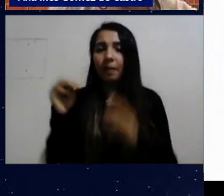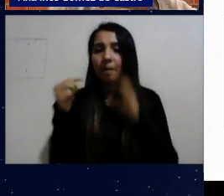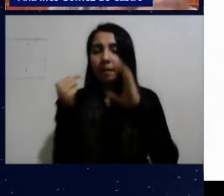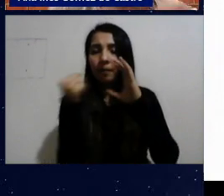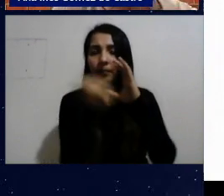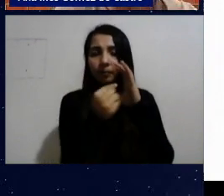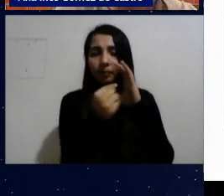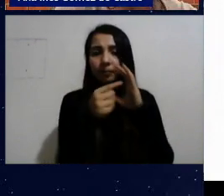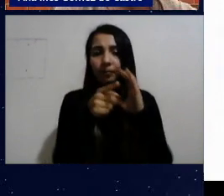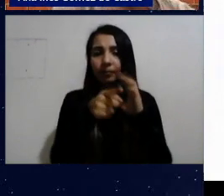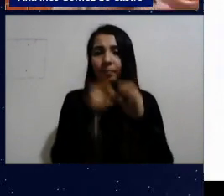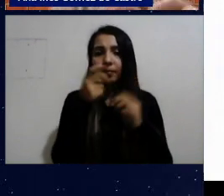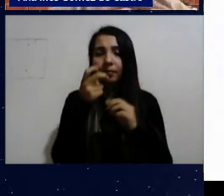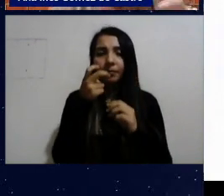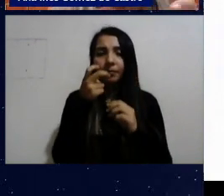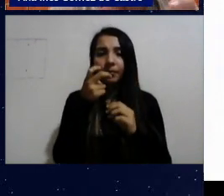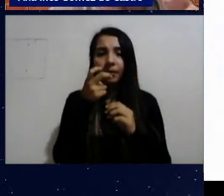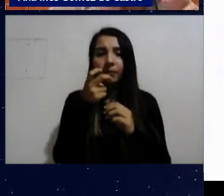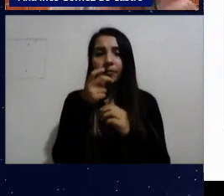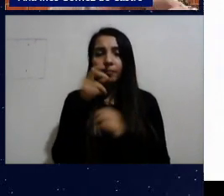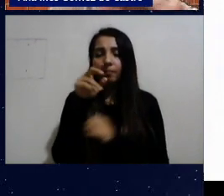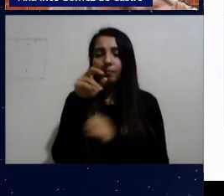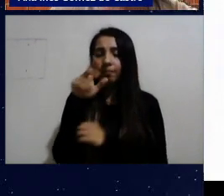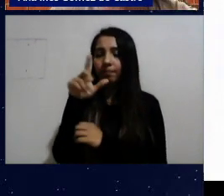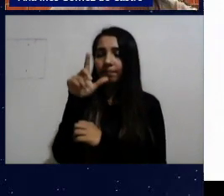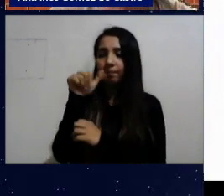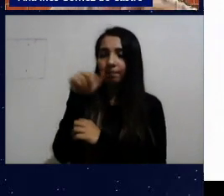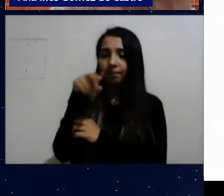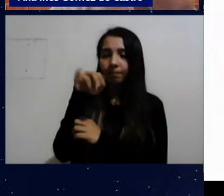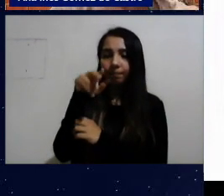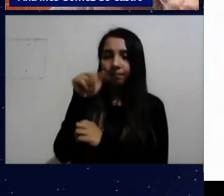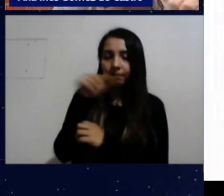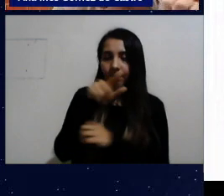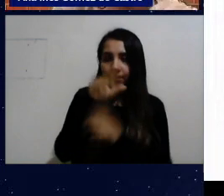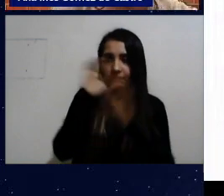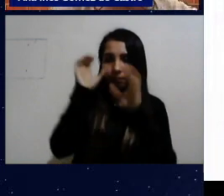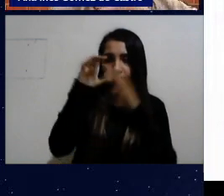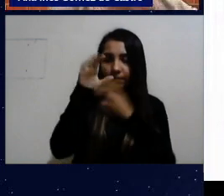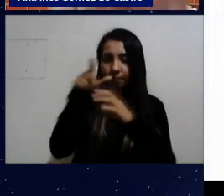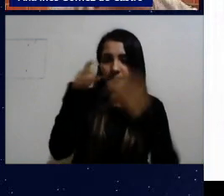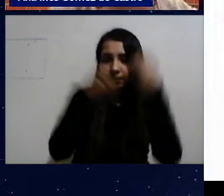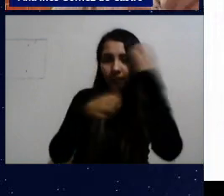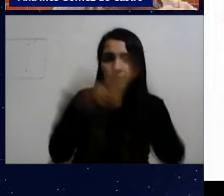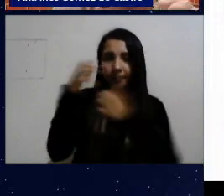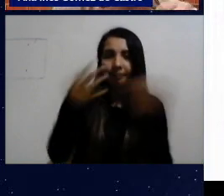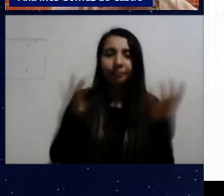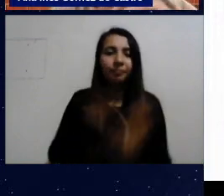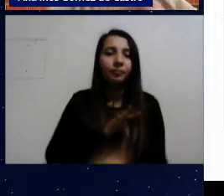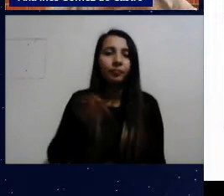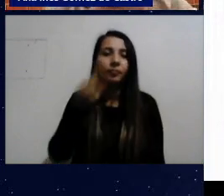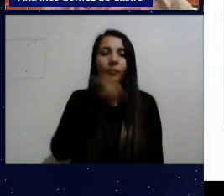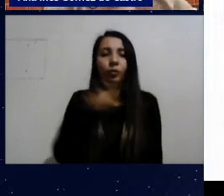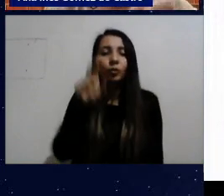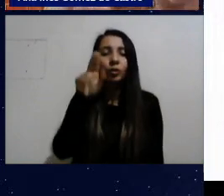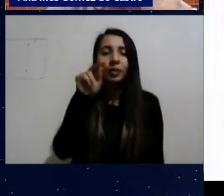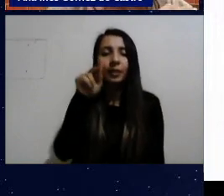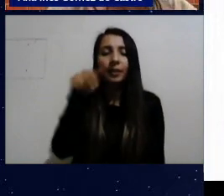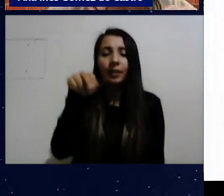diámetro, detectar esta señal, esta rotación del plano de polarización de la alanina, que hay que detectarlo